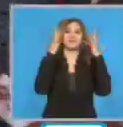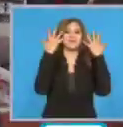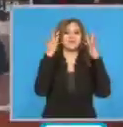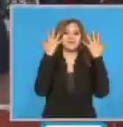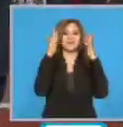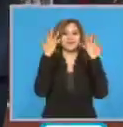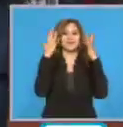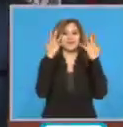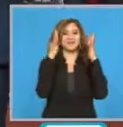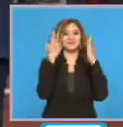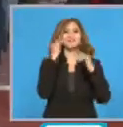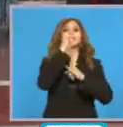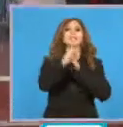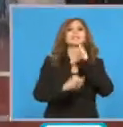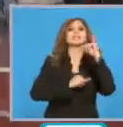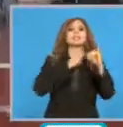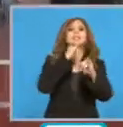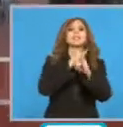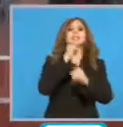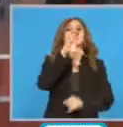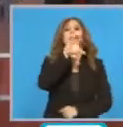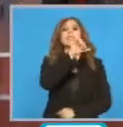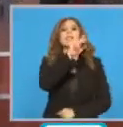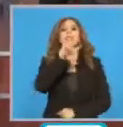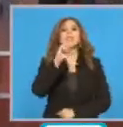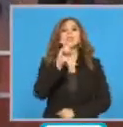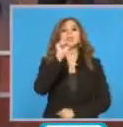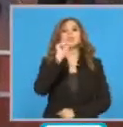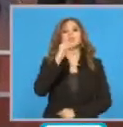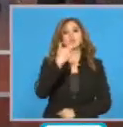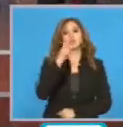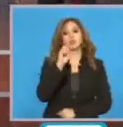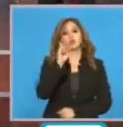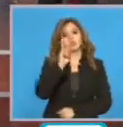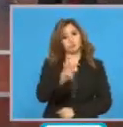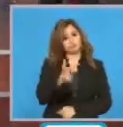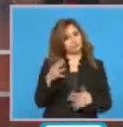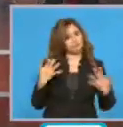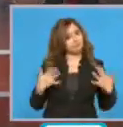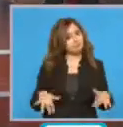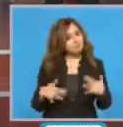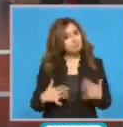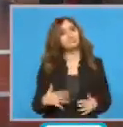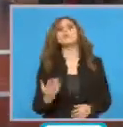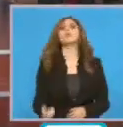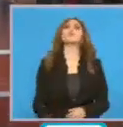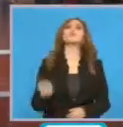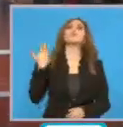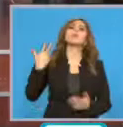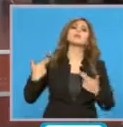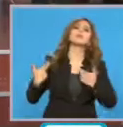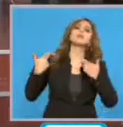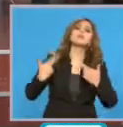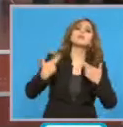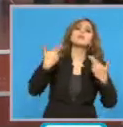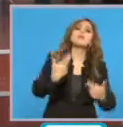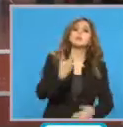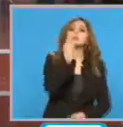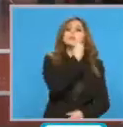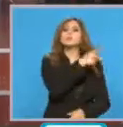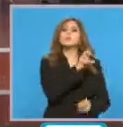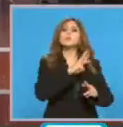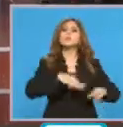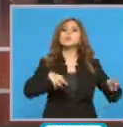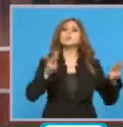¡Sabor! La Internacional Carro Show. ¡Ahí nada más! ¡Qué bien! ¿Cuántas generaciones no se han enamorado con su